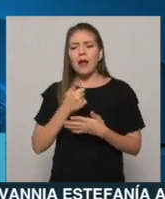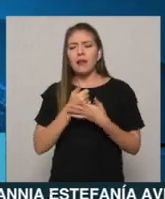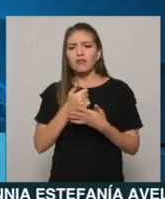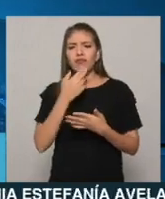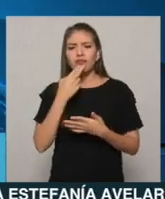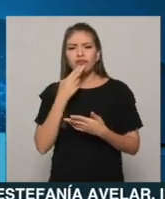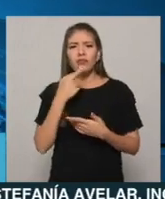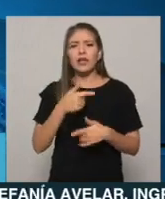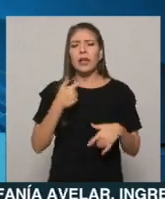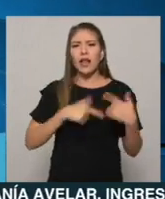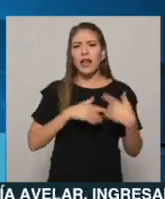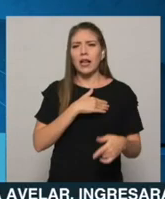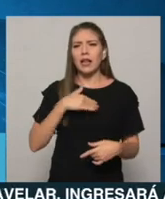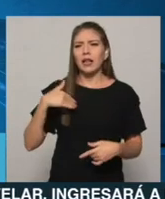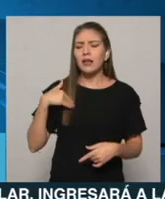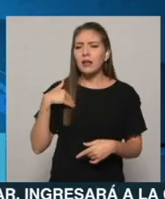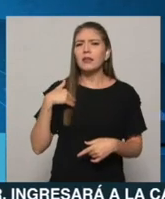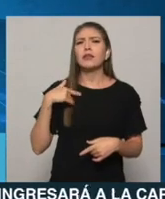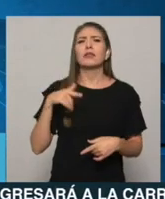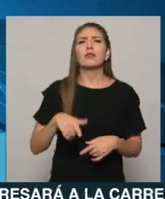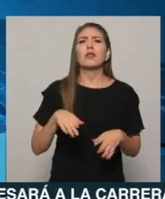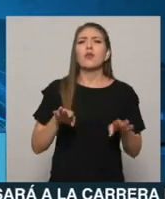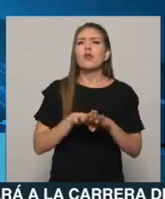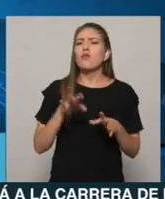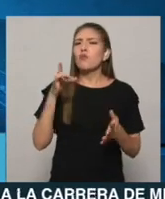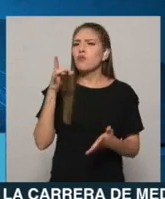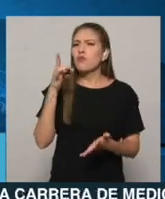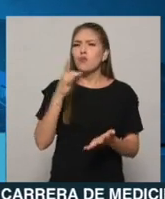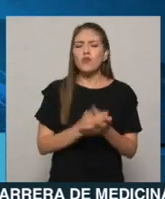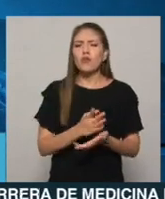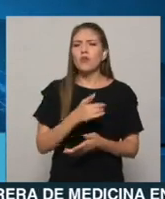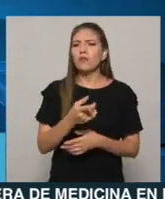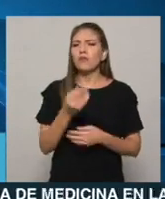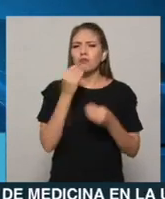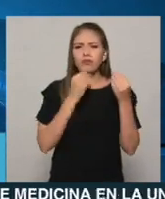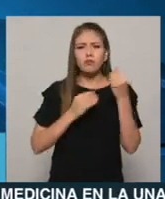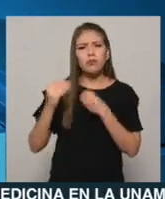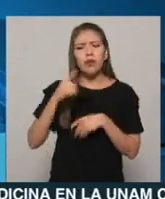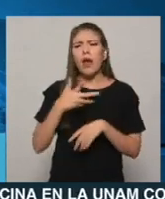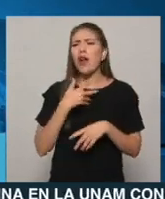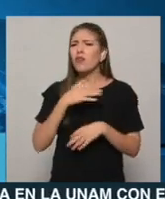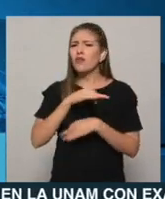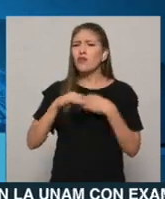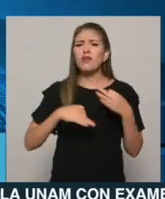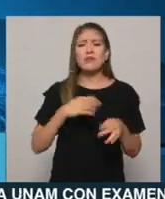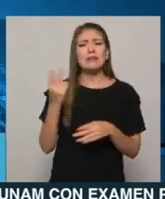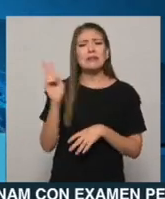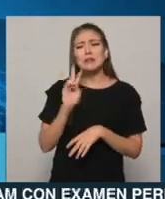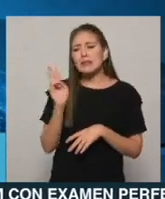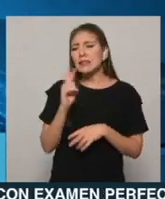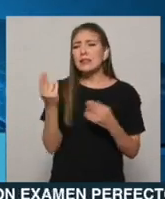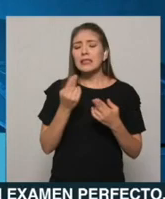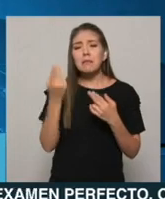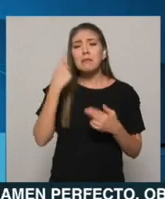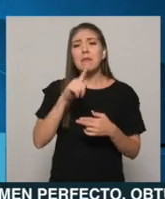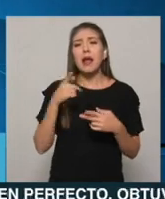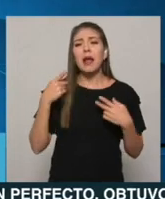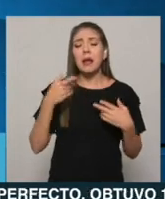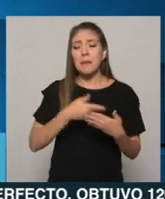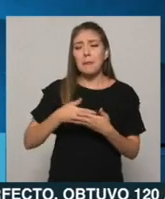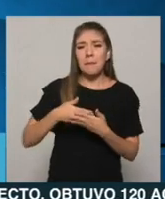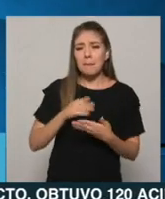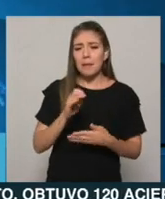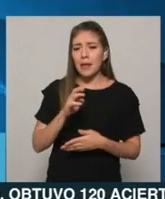un alimento exclusivo y único que reúne todos los requisitos para el recién nacido. Doctor, creo que la